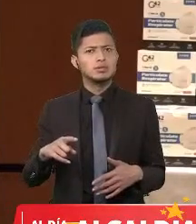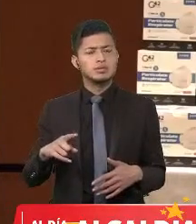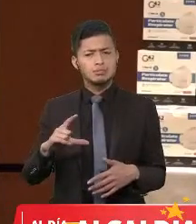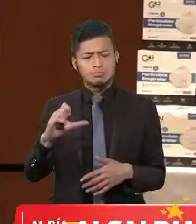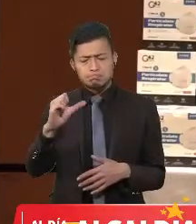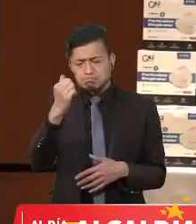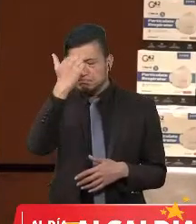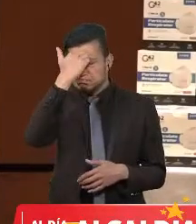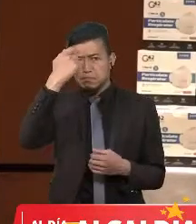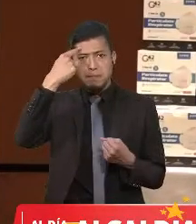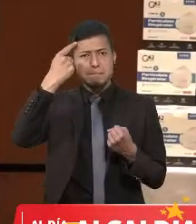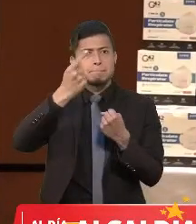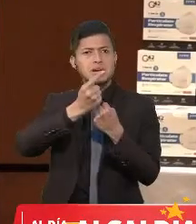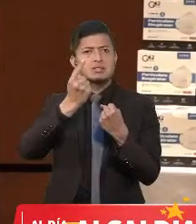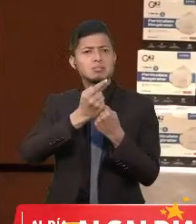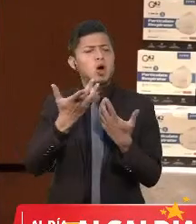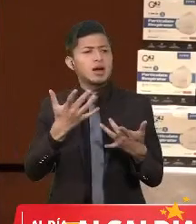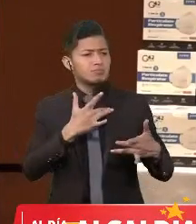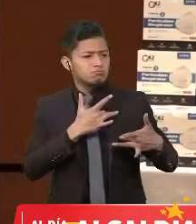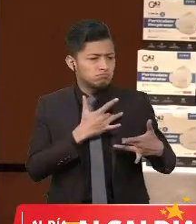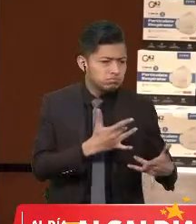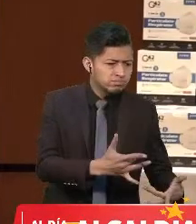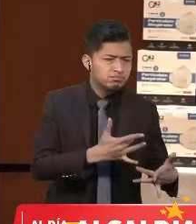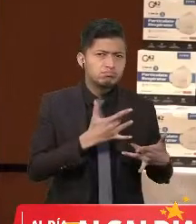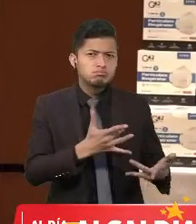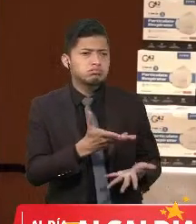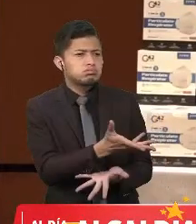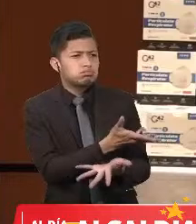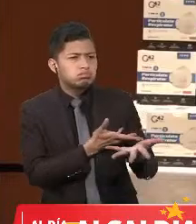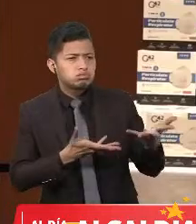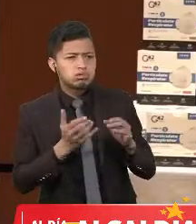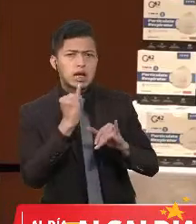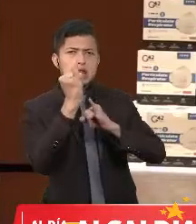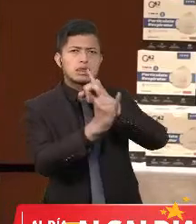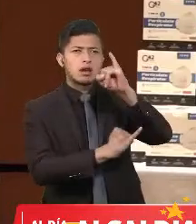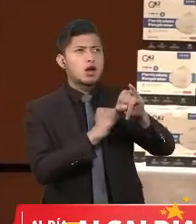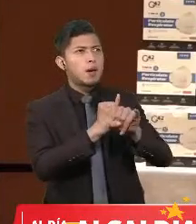principio de solidaridad y colaboración internacional